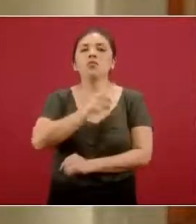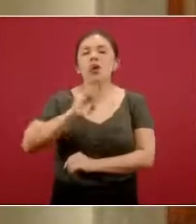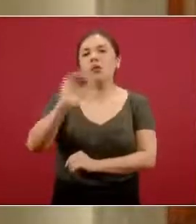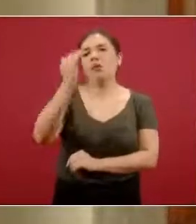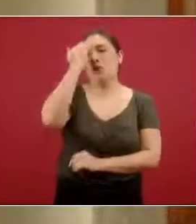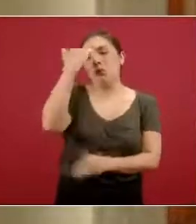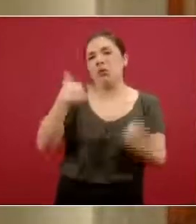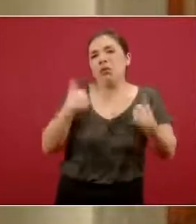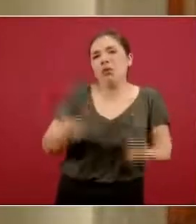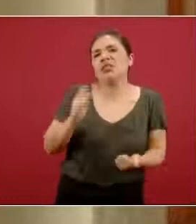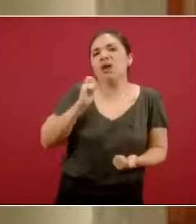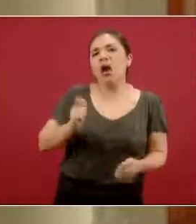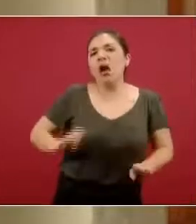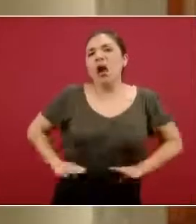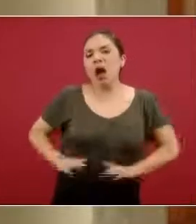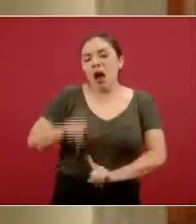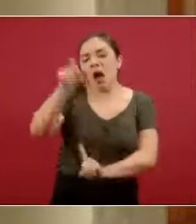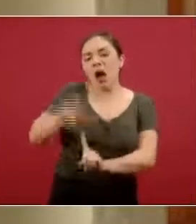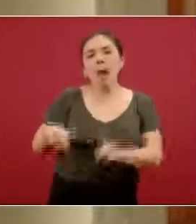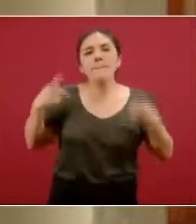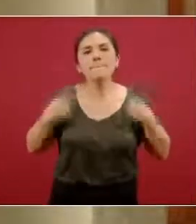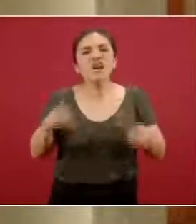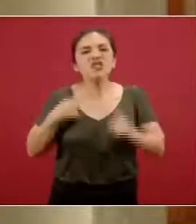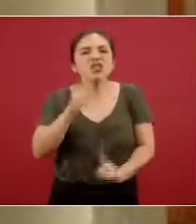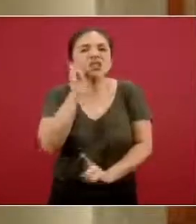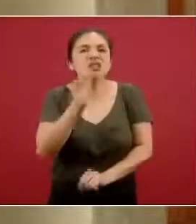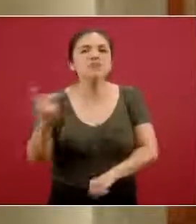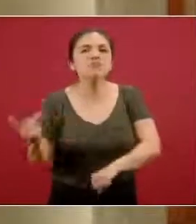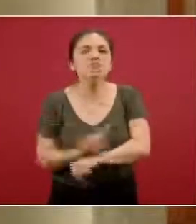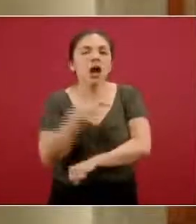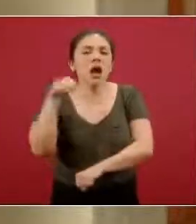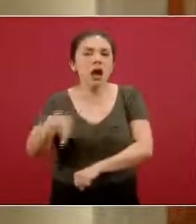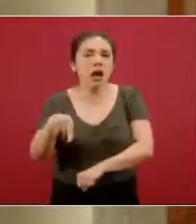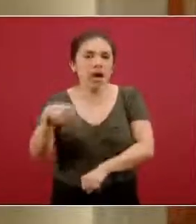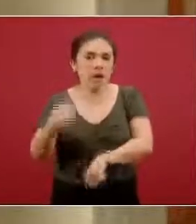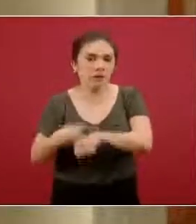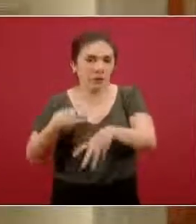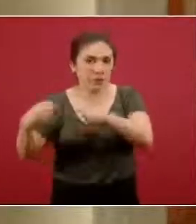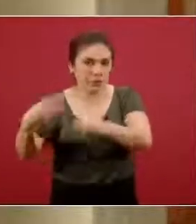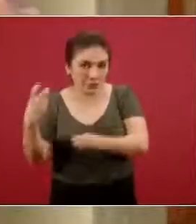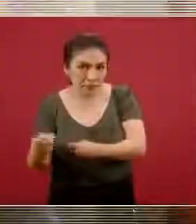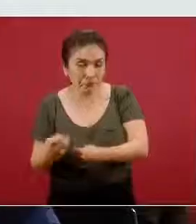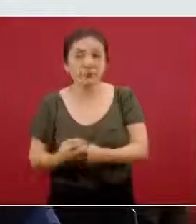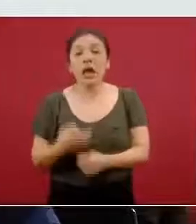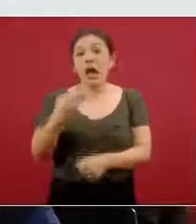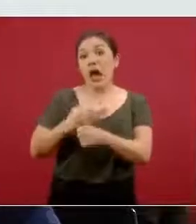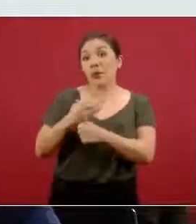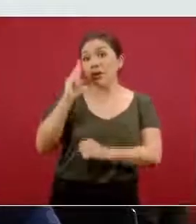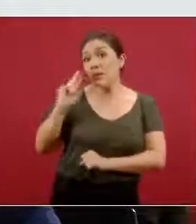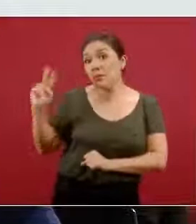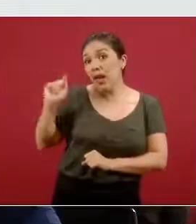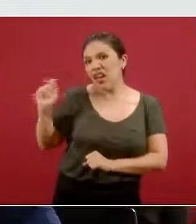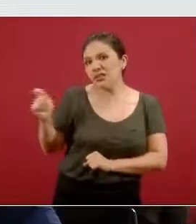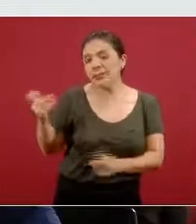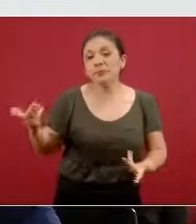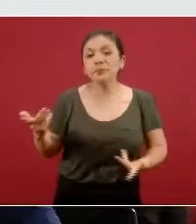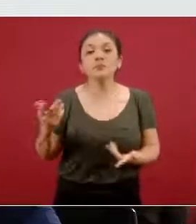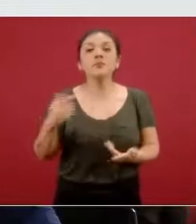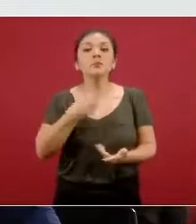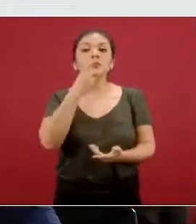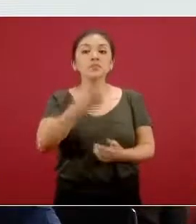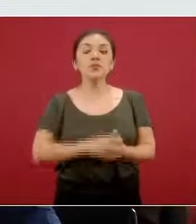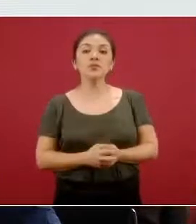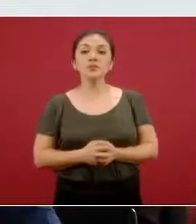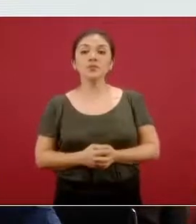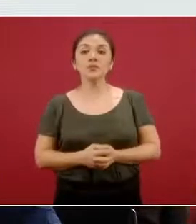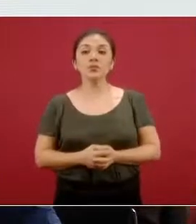un poco el perfil epidemiológico de lo que está ocurriendo con la enfermedad. Entonces, en este caso, cuando hablamos, por ejemplo, de